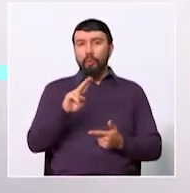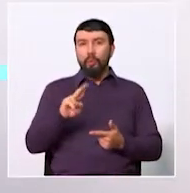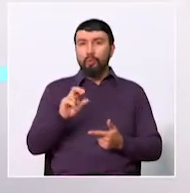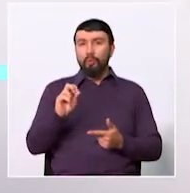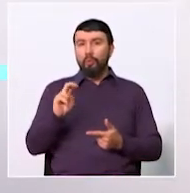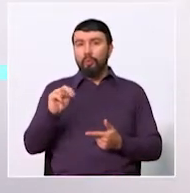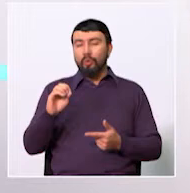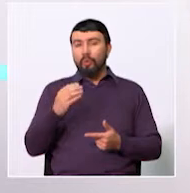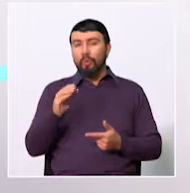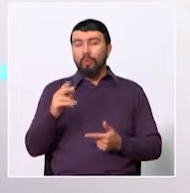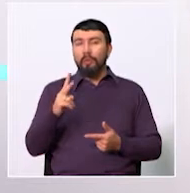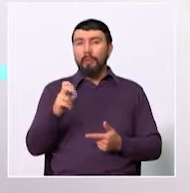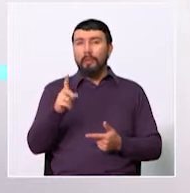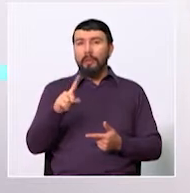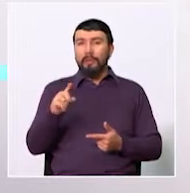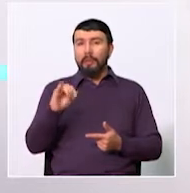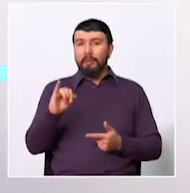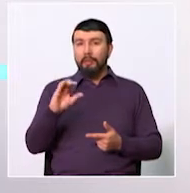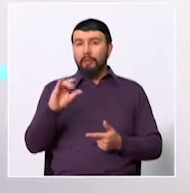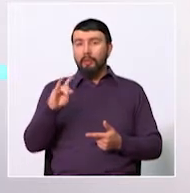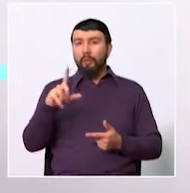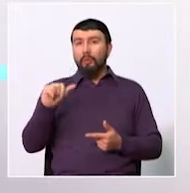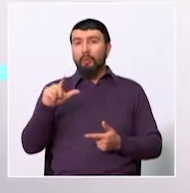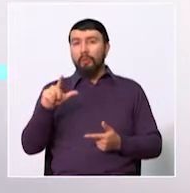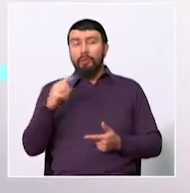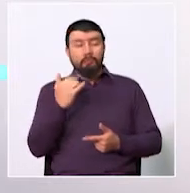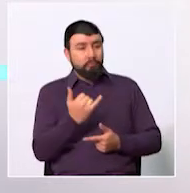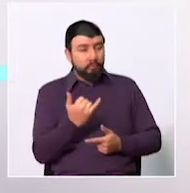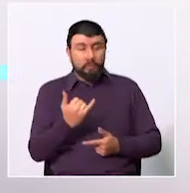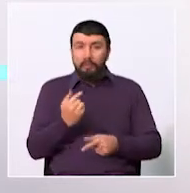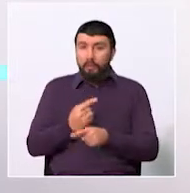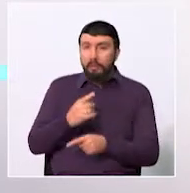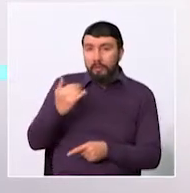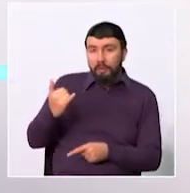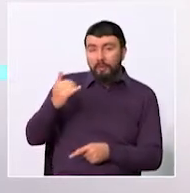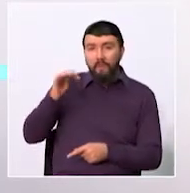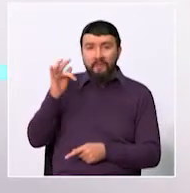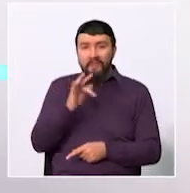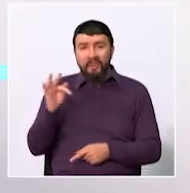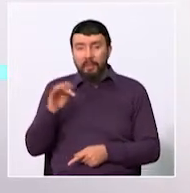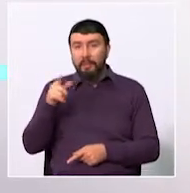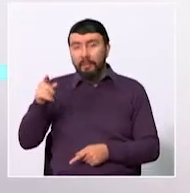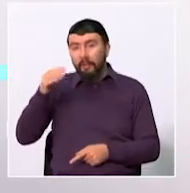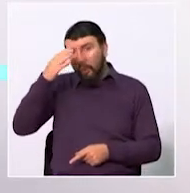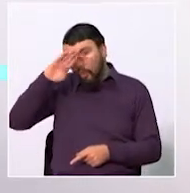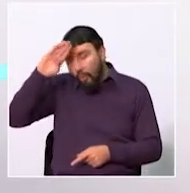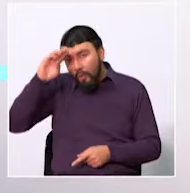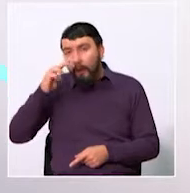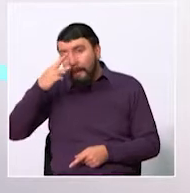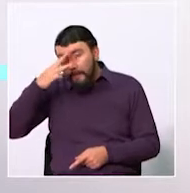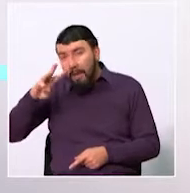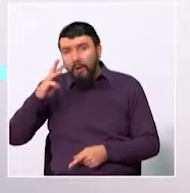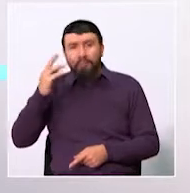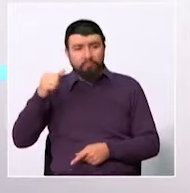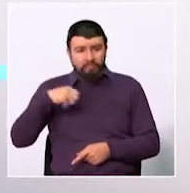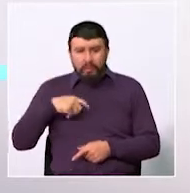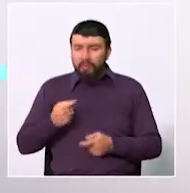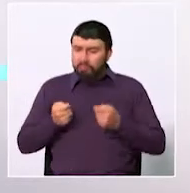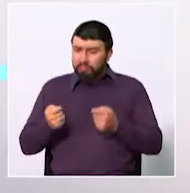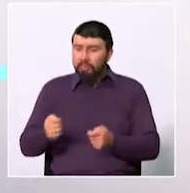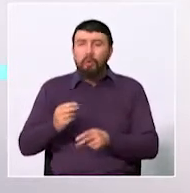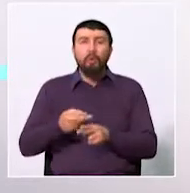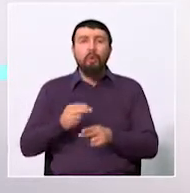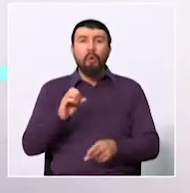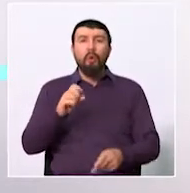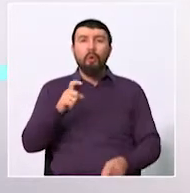que franceses y cubanos tienen los estudios campeones y mexicanos ozono vesical y muchas